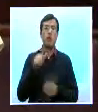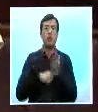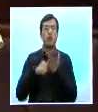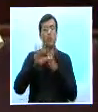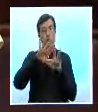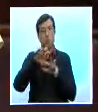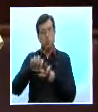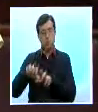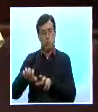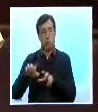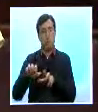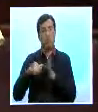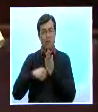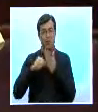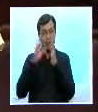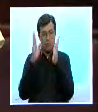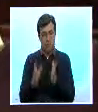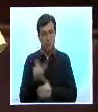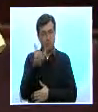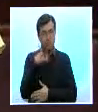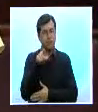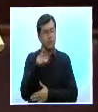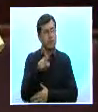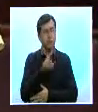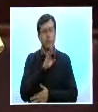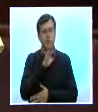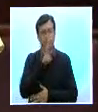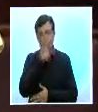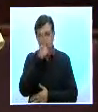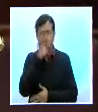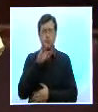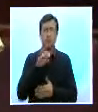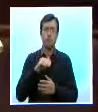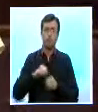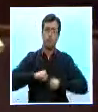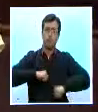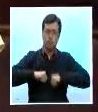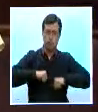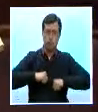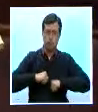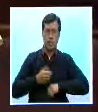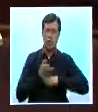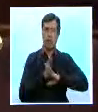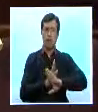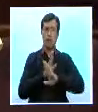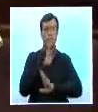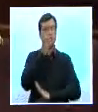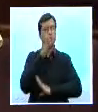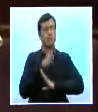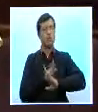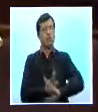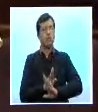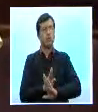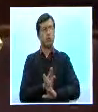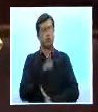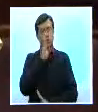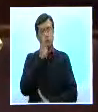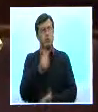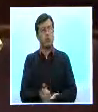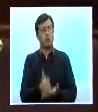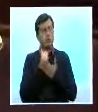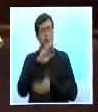que se ha rasgado las vestiduras y defendió como queríamos que defienda el